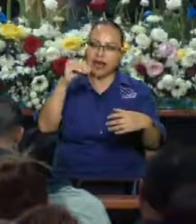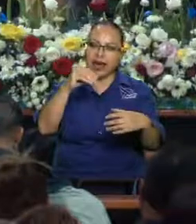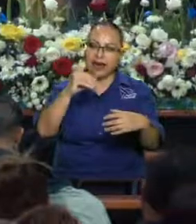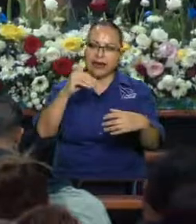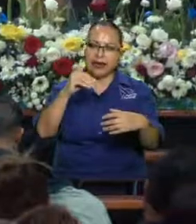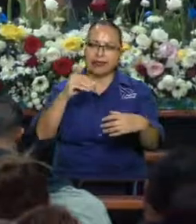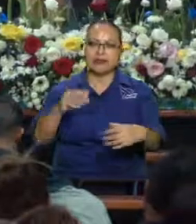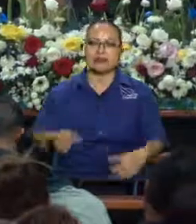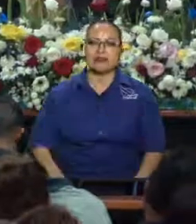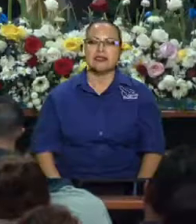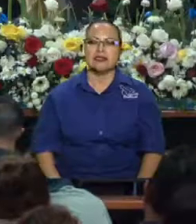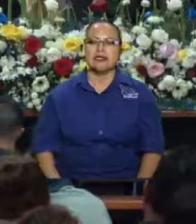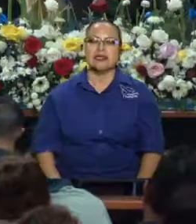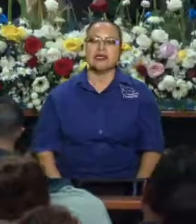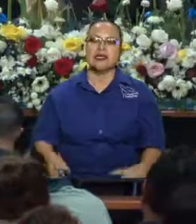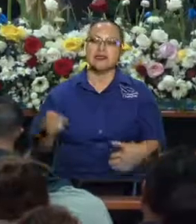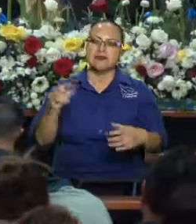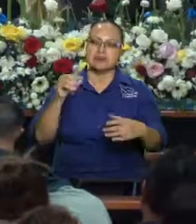¿Cuánto tendrían que dar